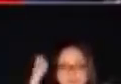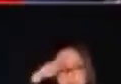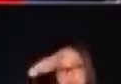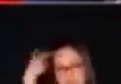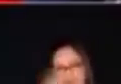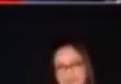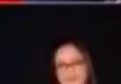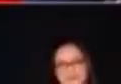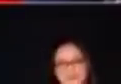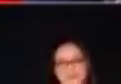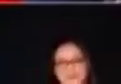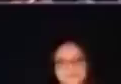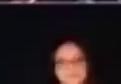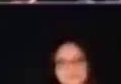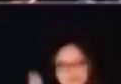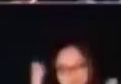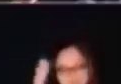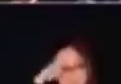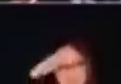méxico